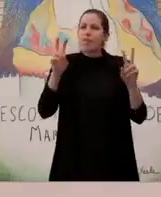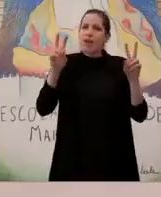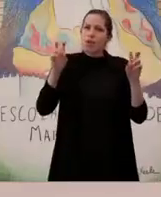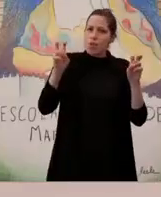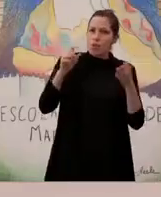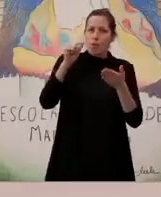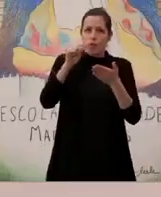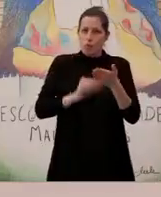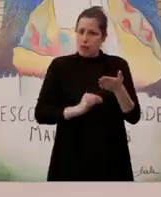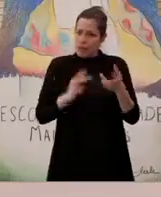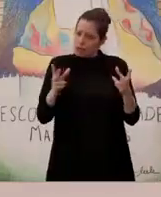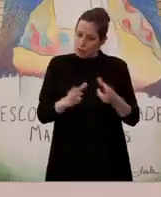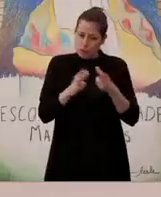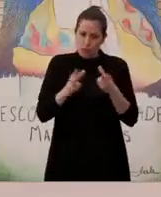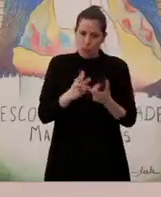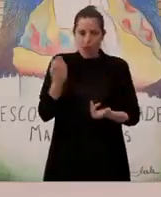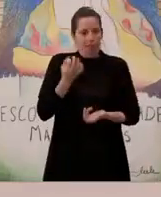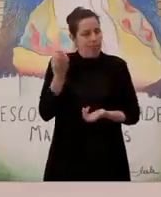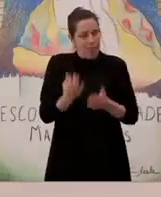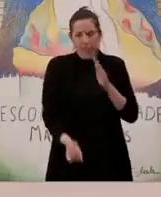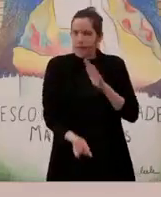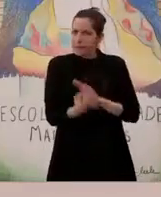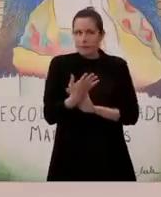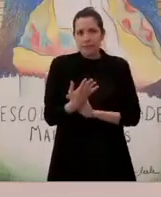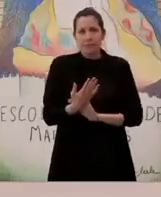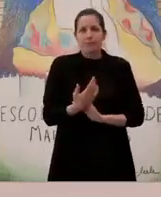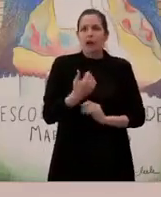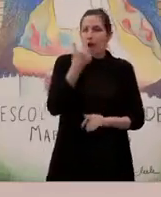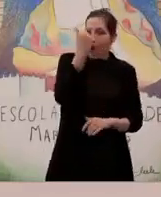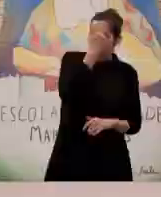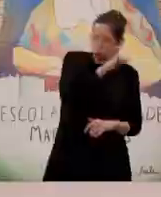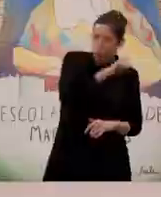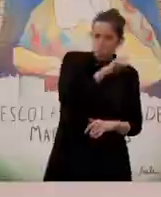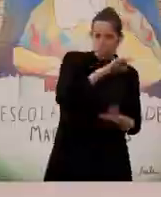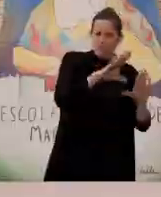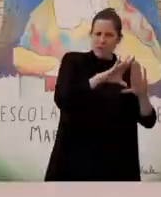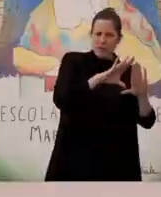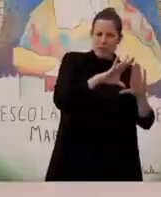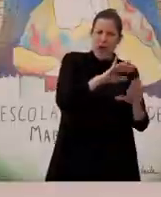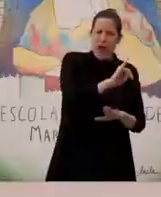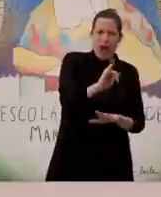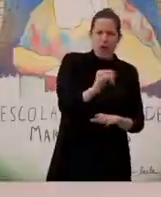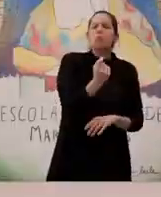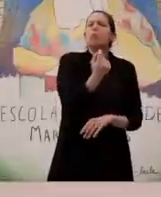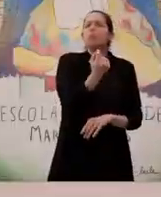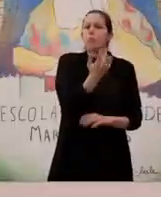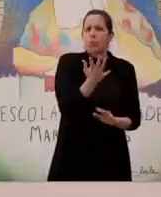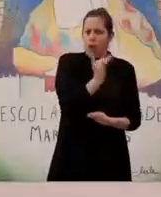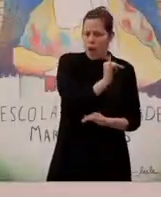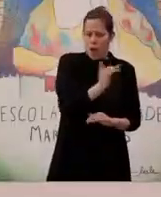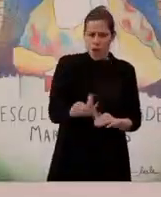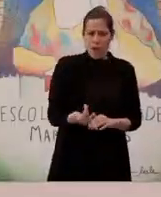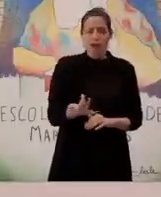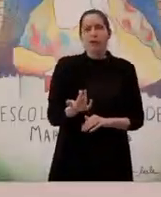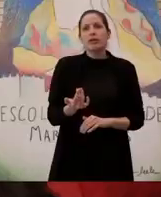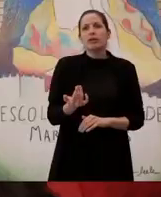que nos tenemos que poner muelleres eomes feministas que os hay pocos Peláez hace